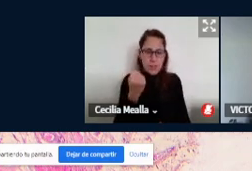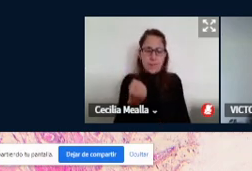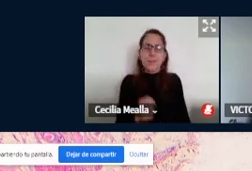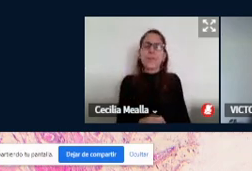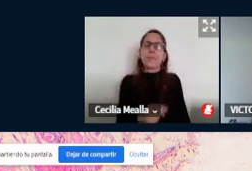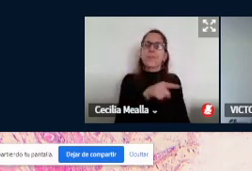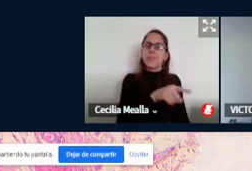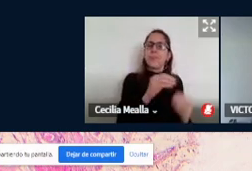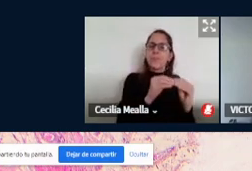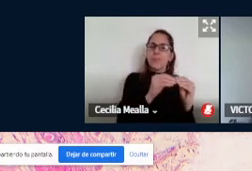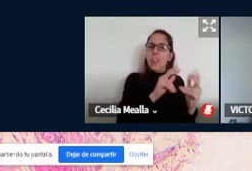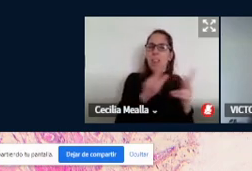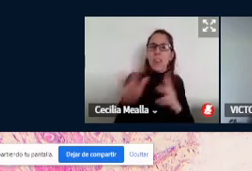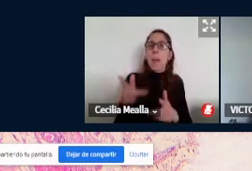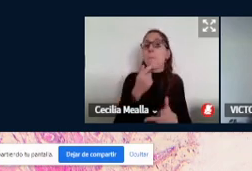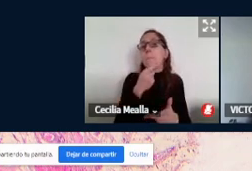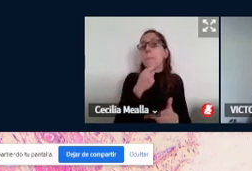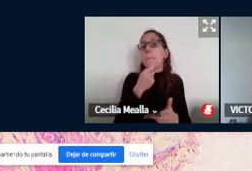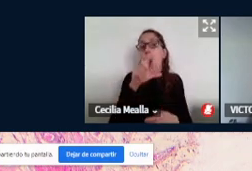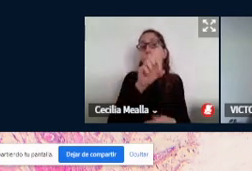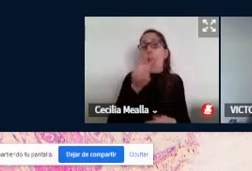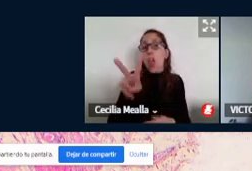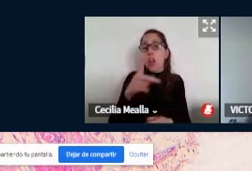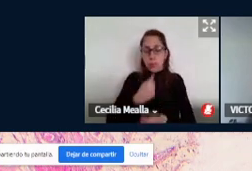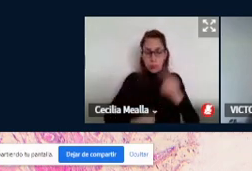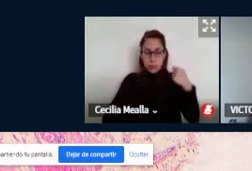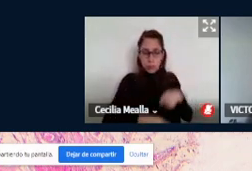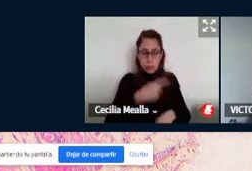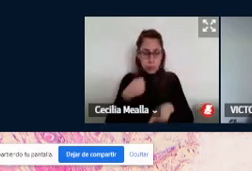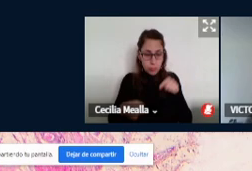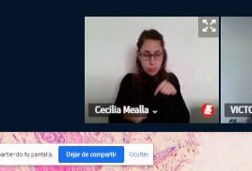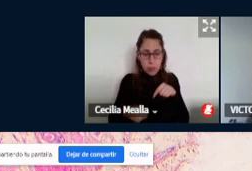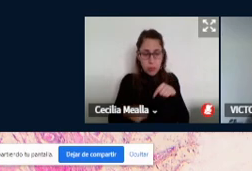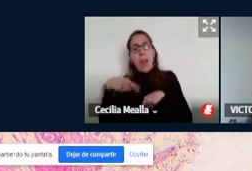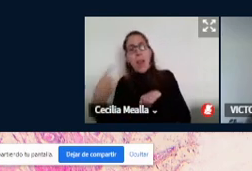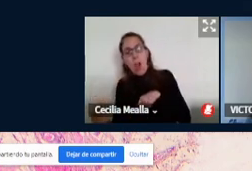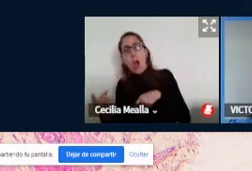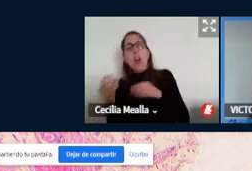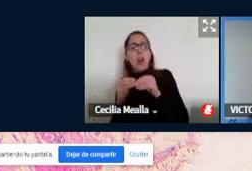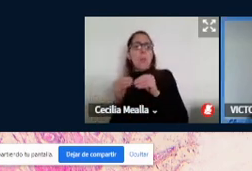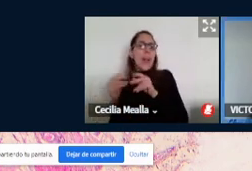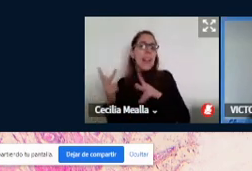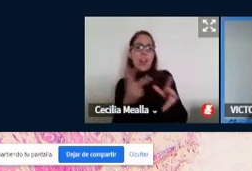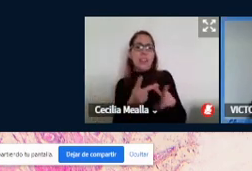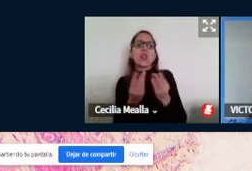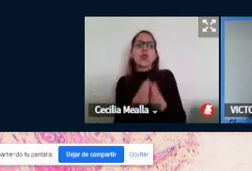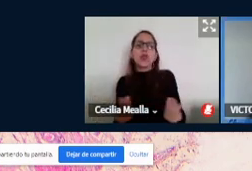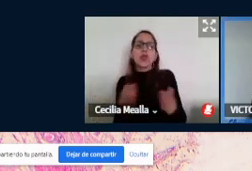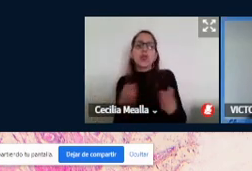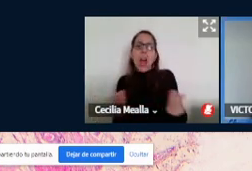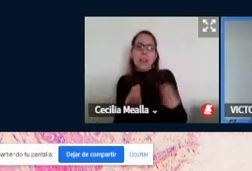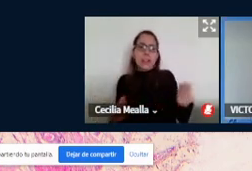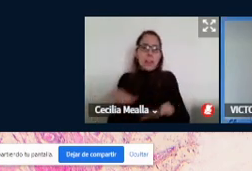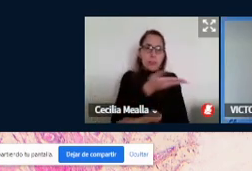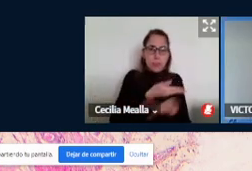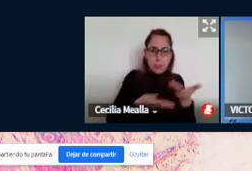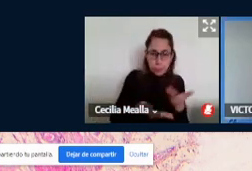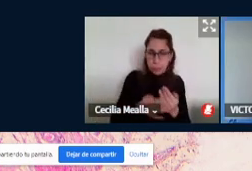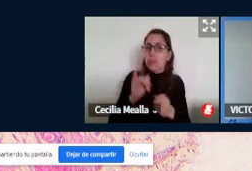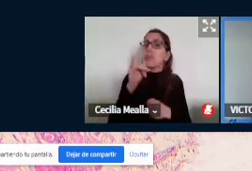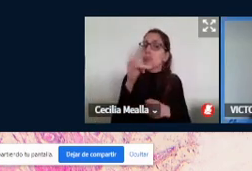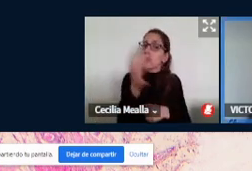Mateo dice intercambio de oxígeno, por ejemplo, y Valentina dice intercambio de sustancias. Bien, bien ambos,